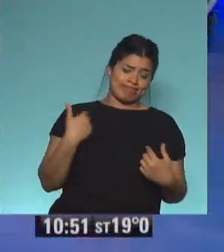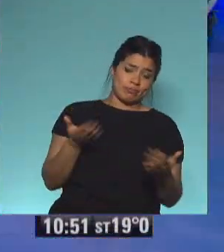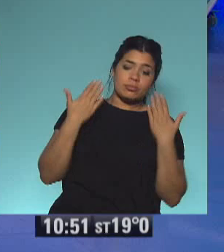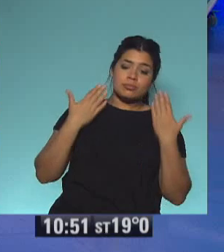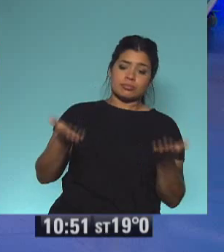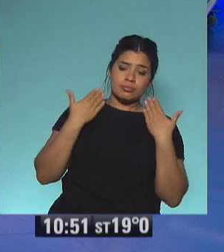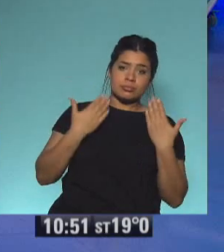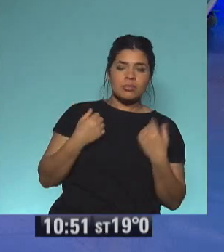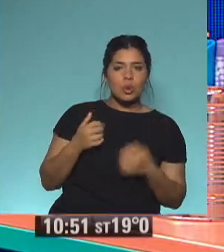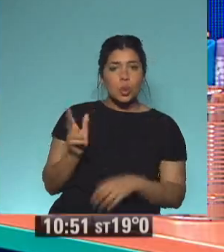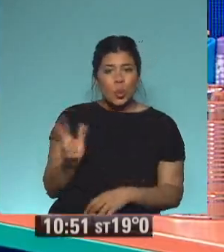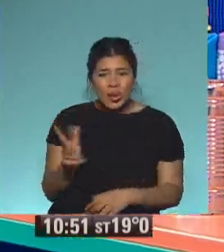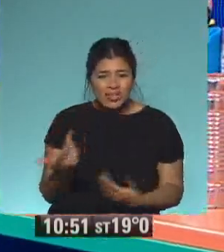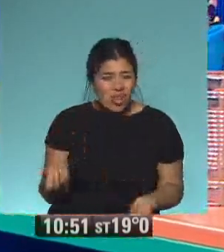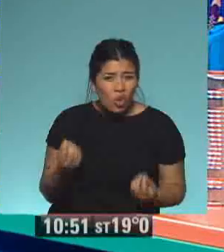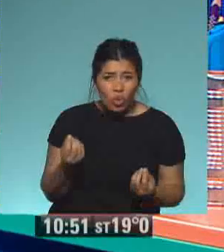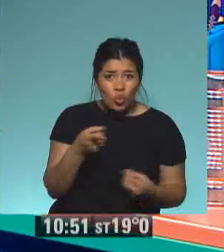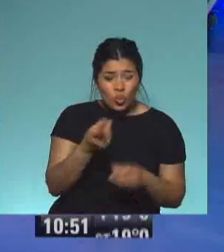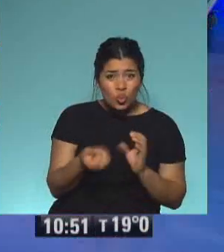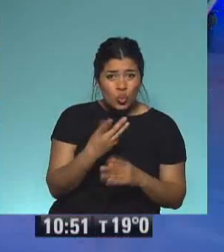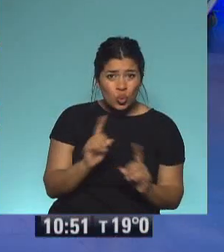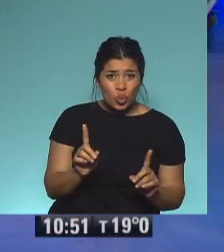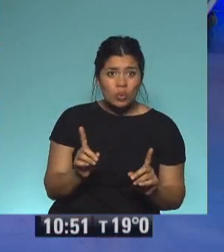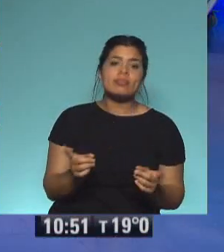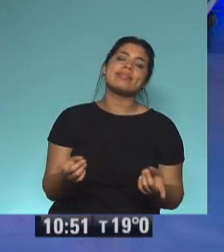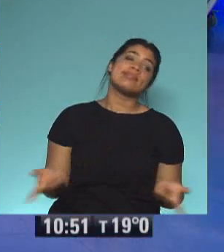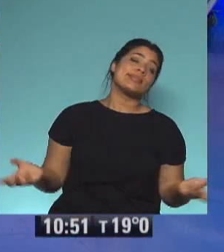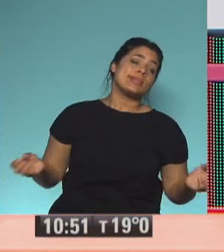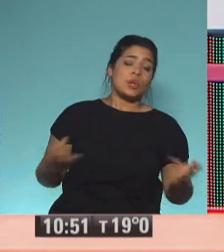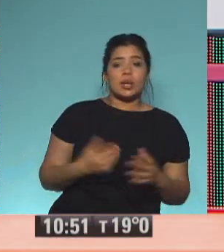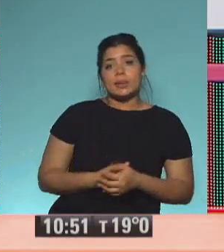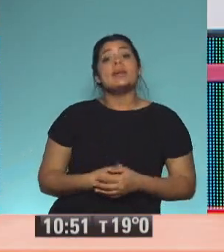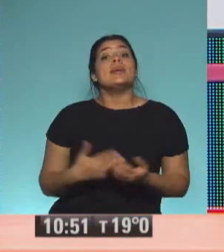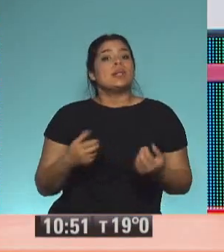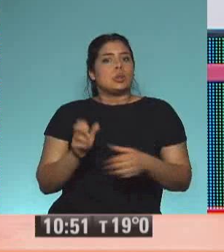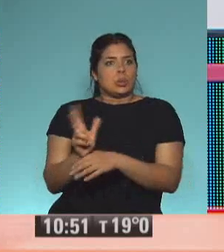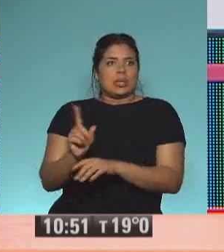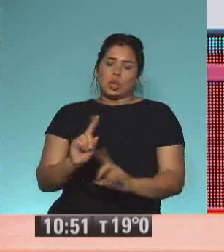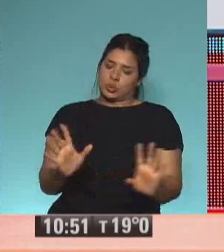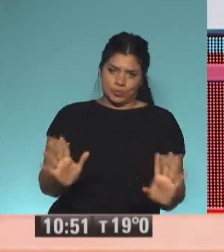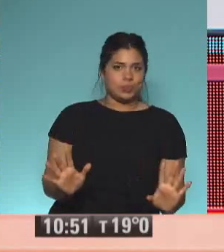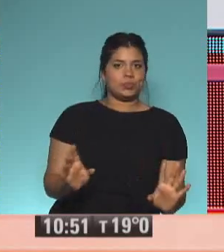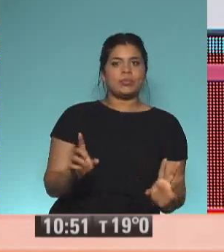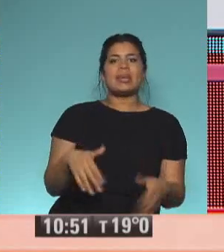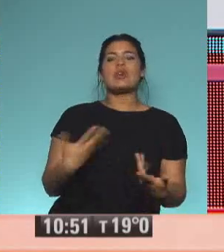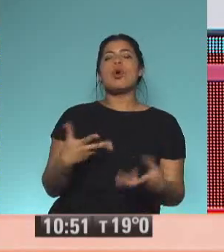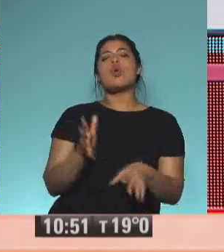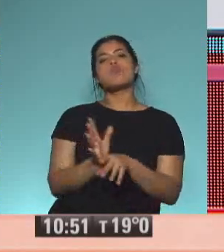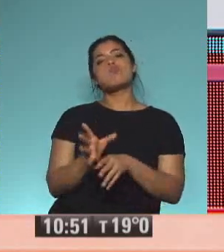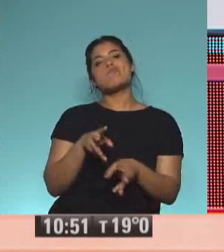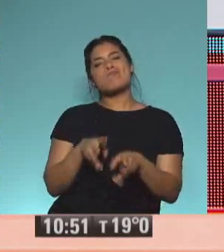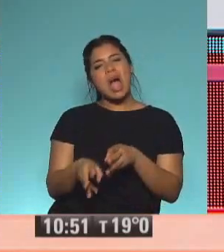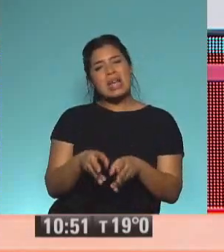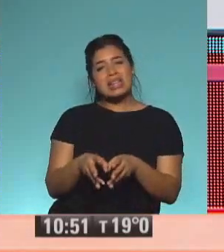ventilador. No inventó ventilador. No sé por qué no se me ocurre. Es tan útil. Hecho muy famoso. Sí. Entonces, ventilador no. Es como una máquina que en